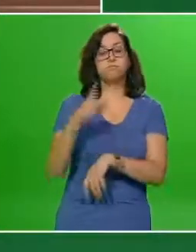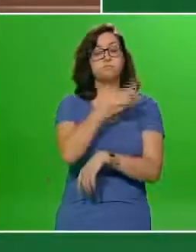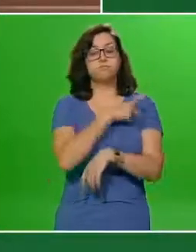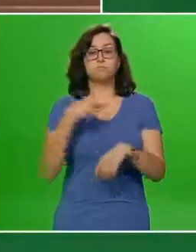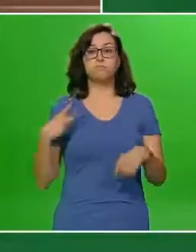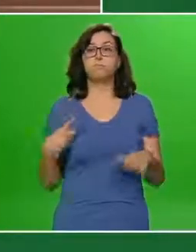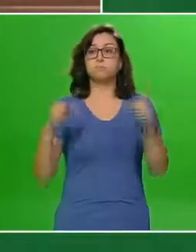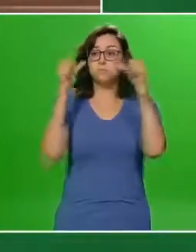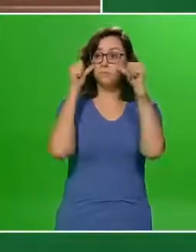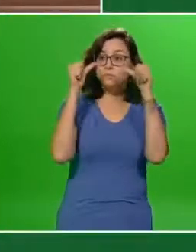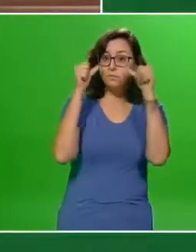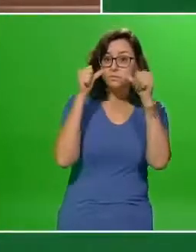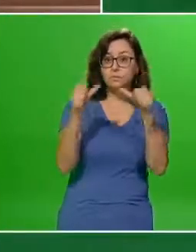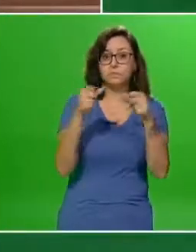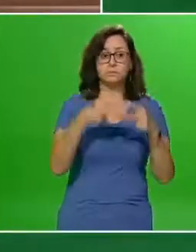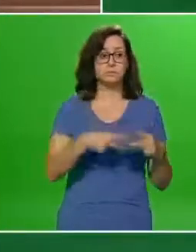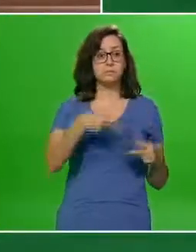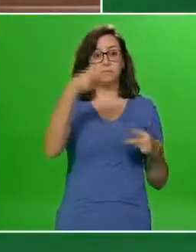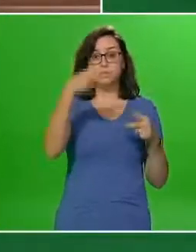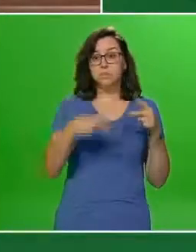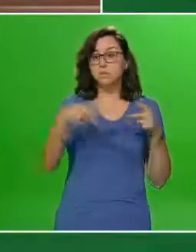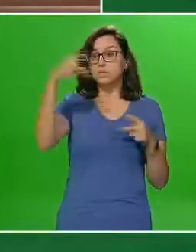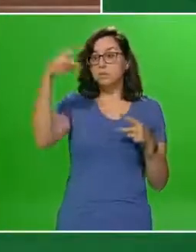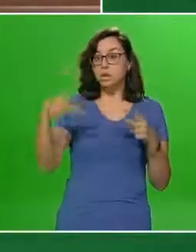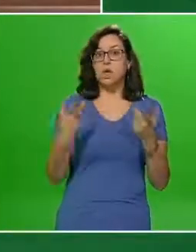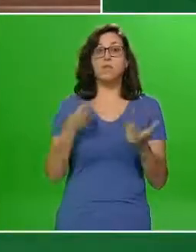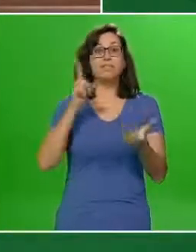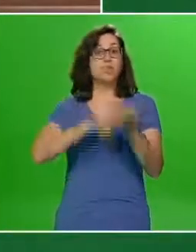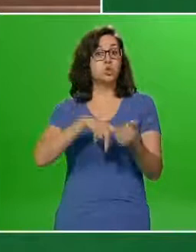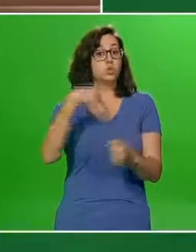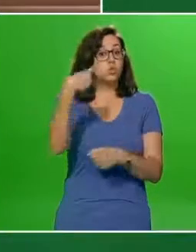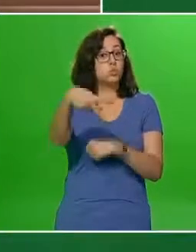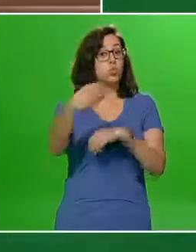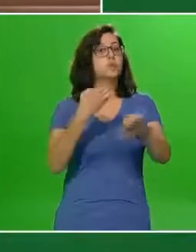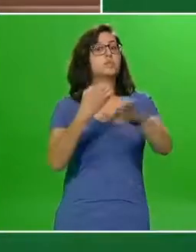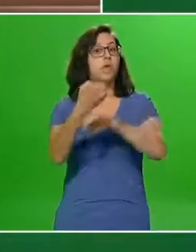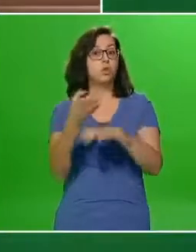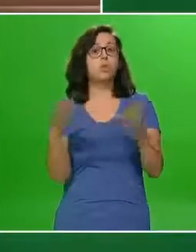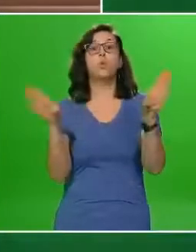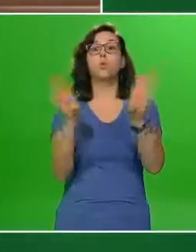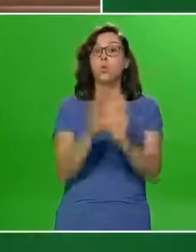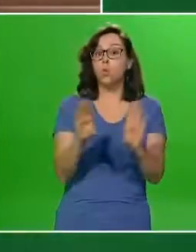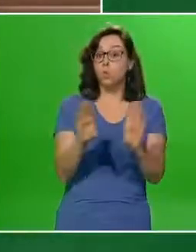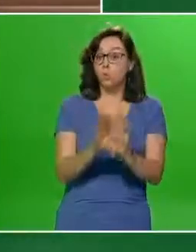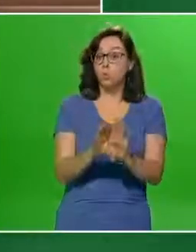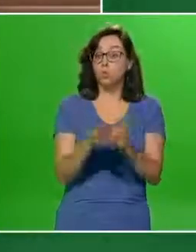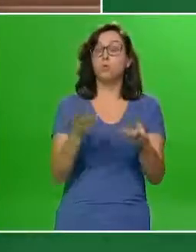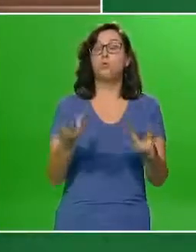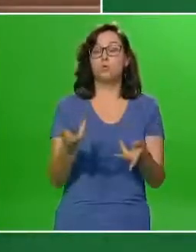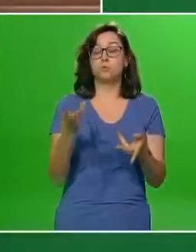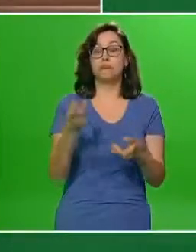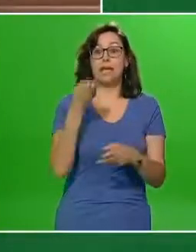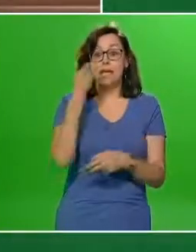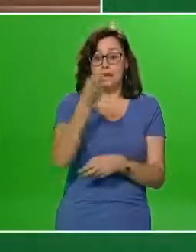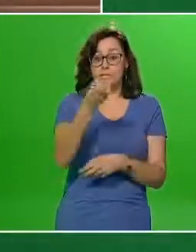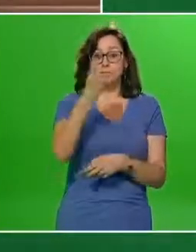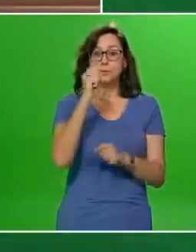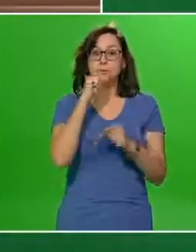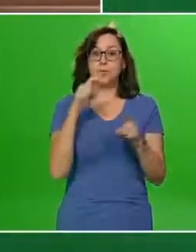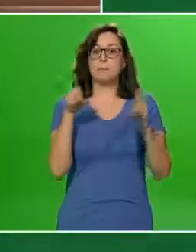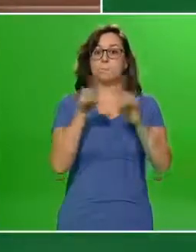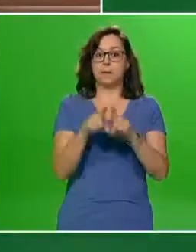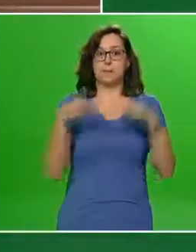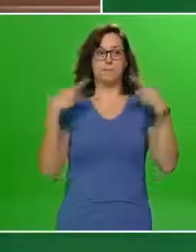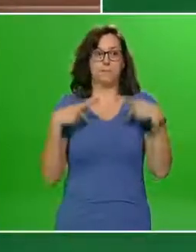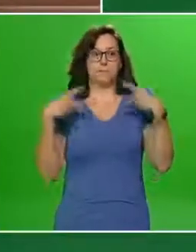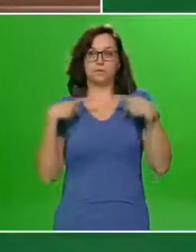la curva epidémica en su entidad, en su municipio, porque creemos que esto refleja la necesidad también de las personas